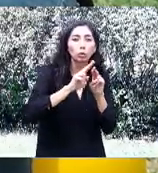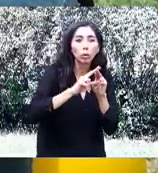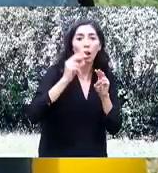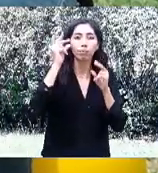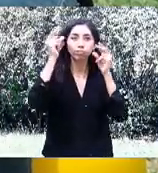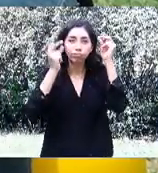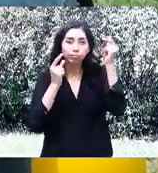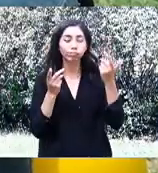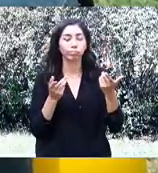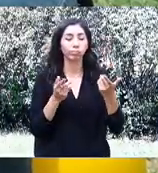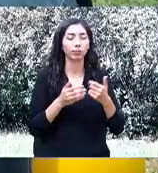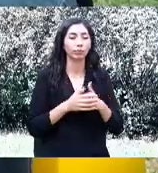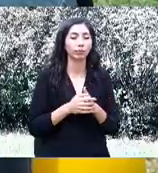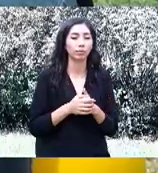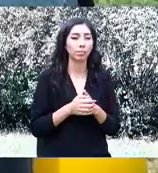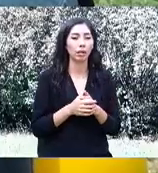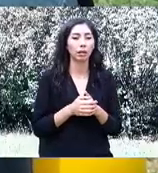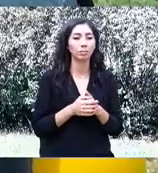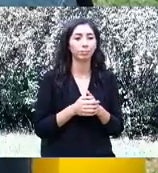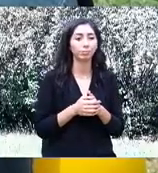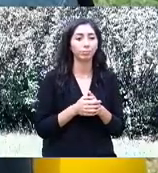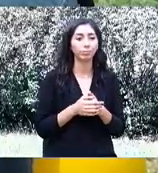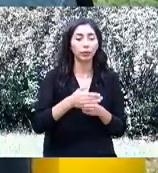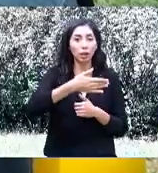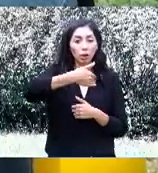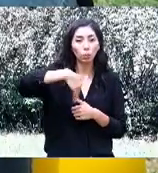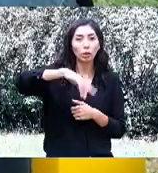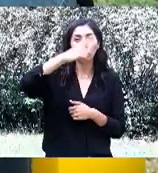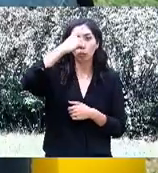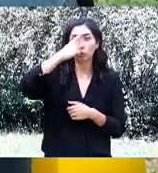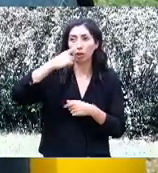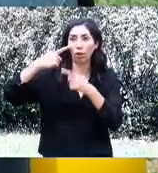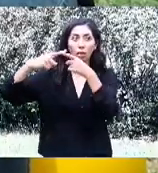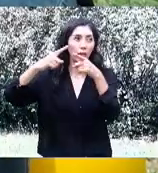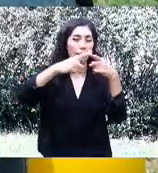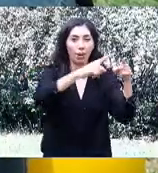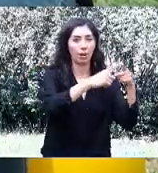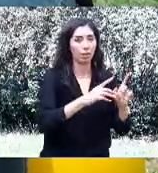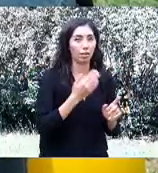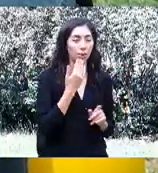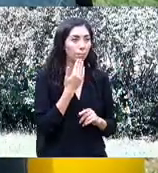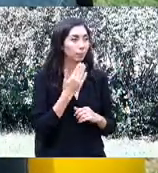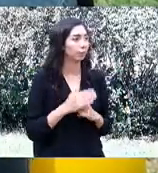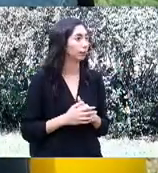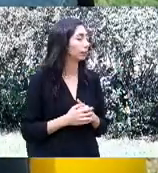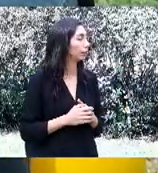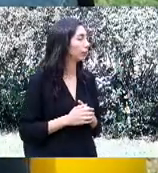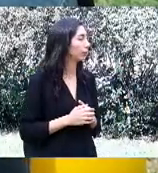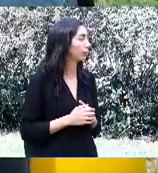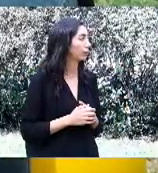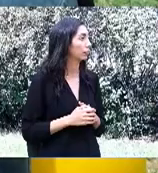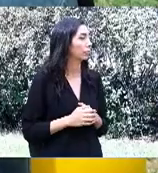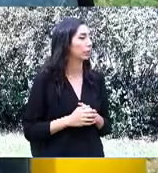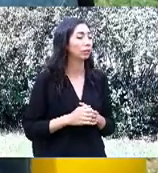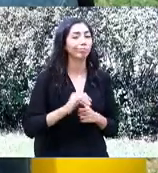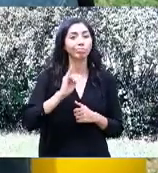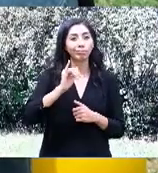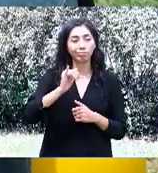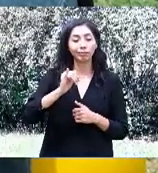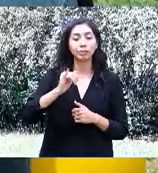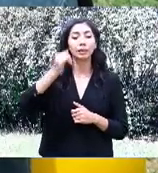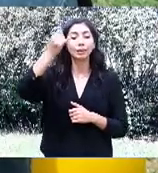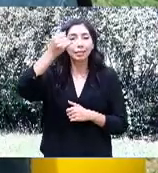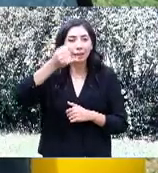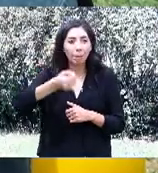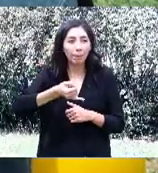desde nuestros lugares y nuestros museos que también son tan diferentes sabiendo que siempre las respuestas que